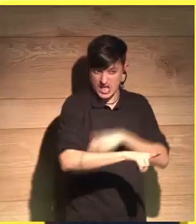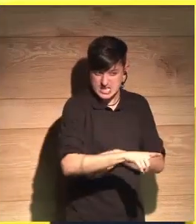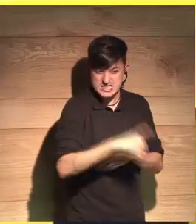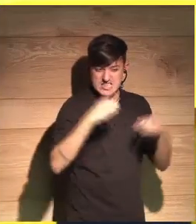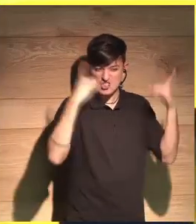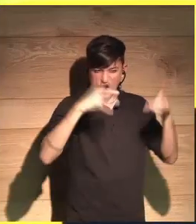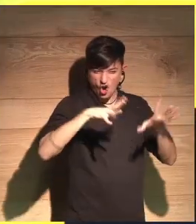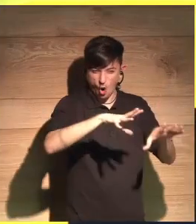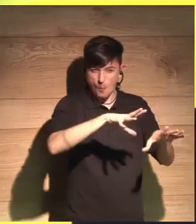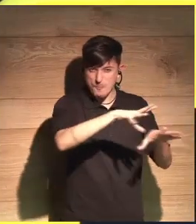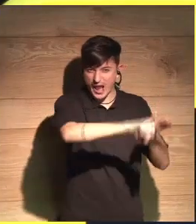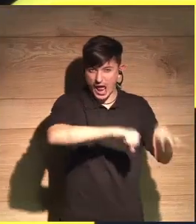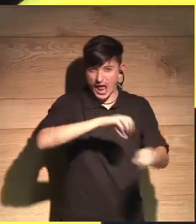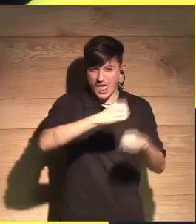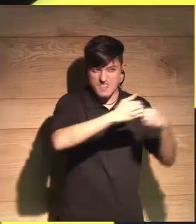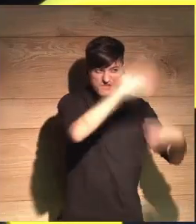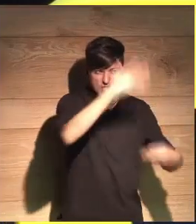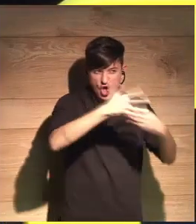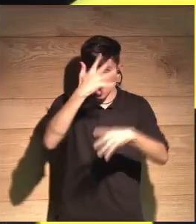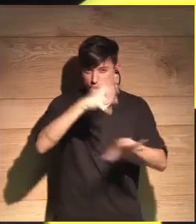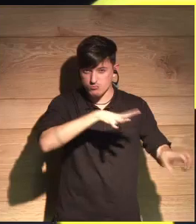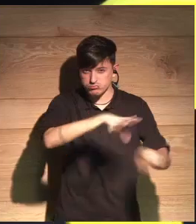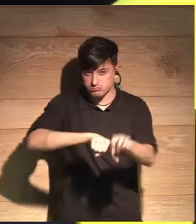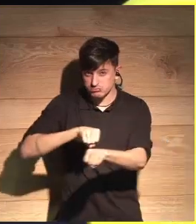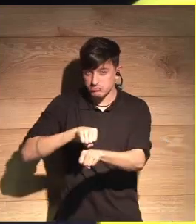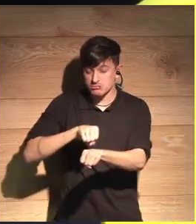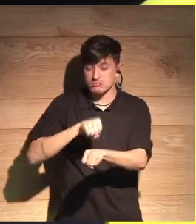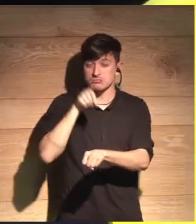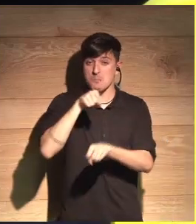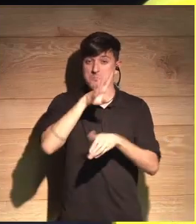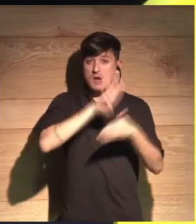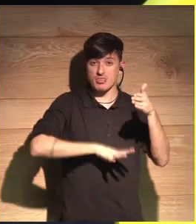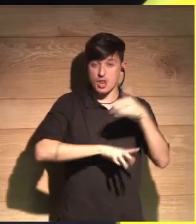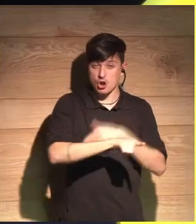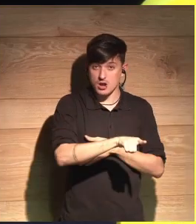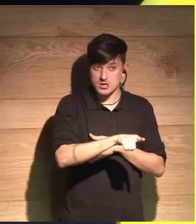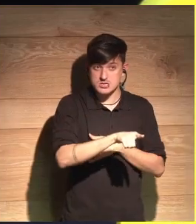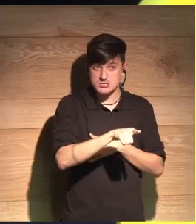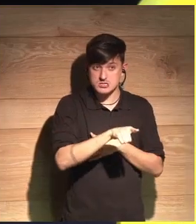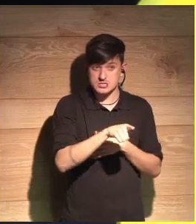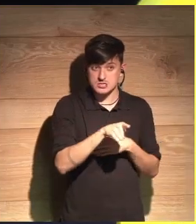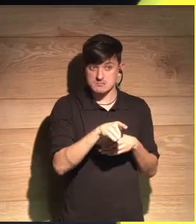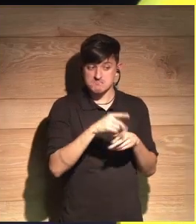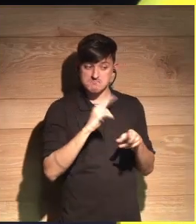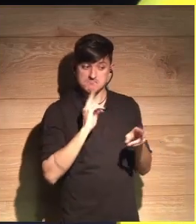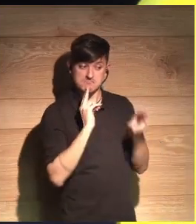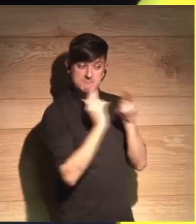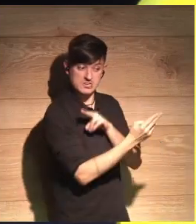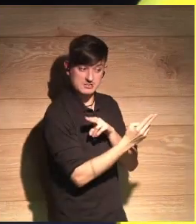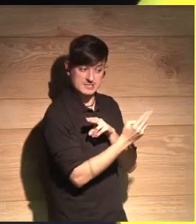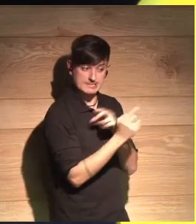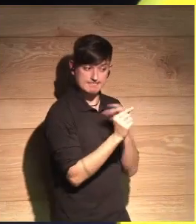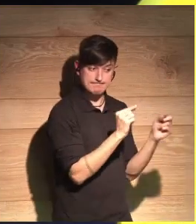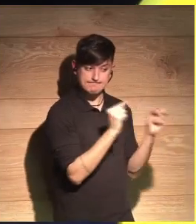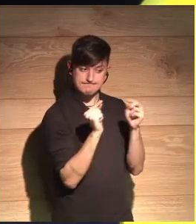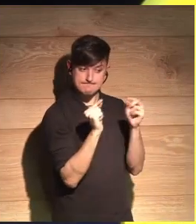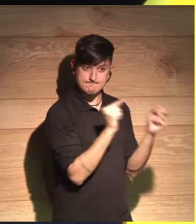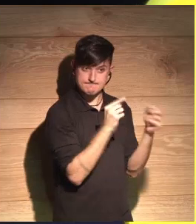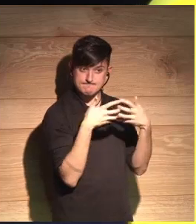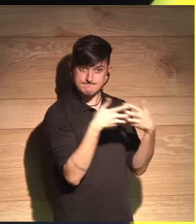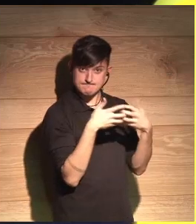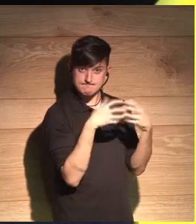de comprar toda una serie de edificios en barcelona este lo contestaron lo hubo en una pequeña batalla